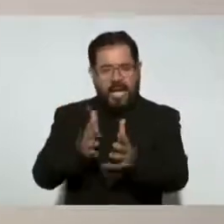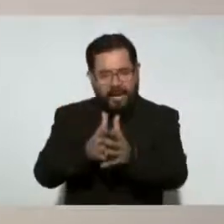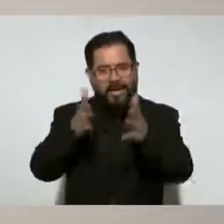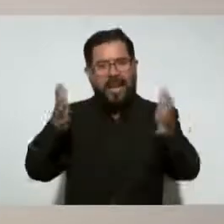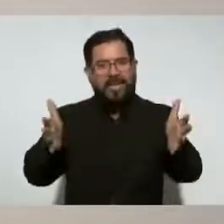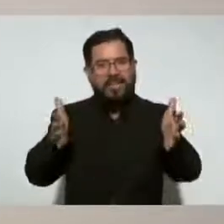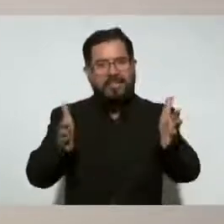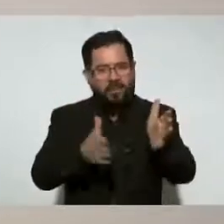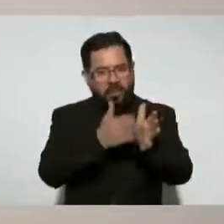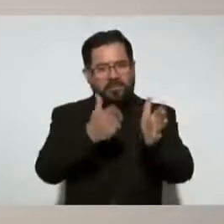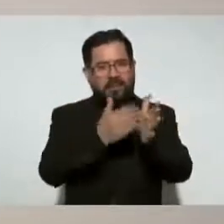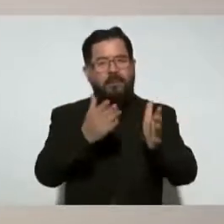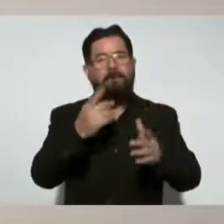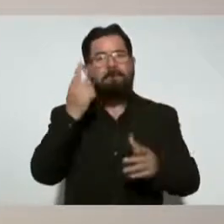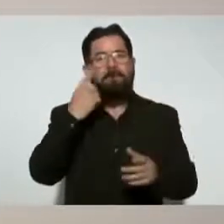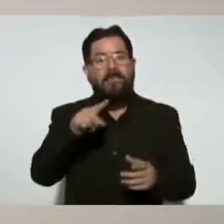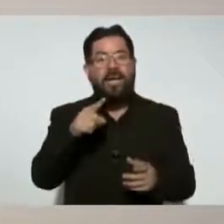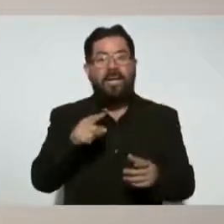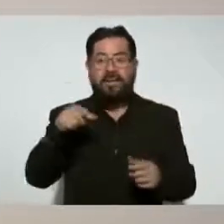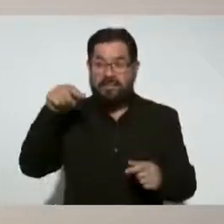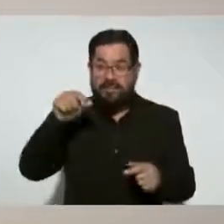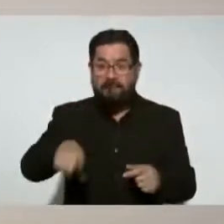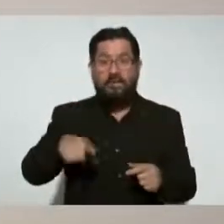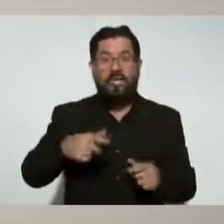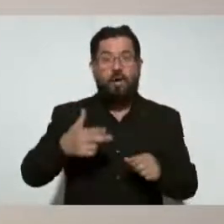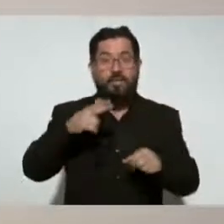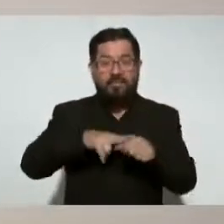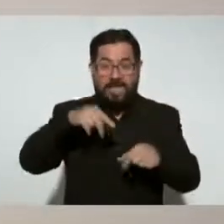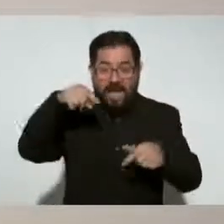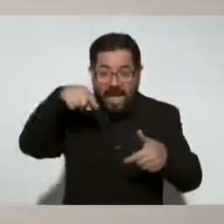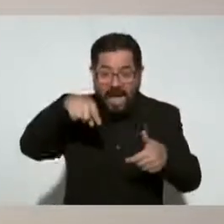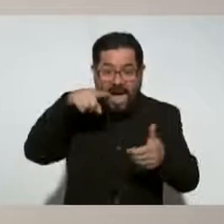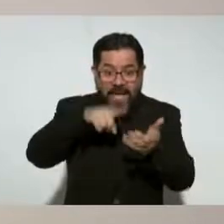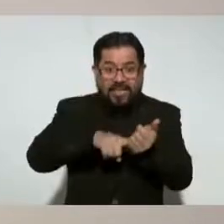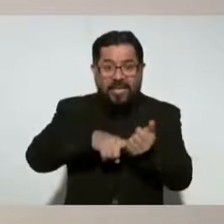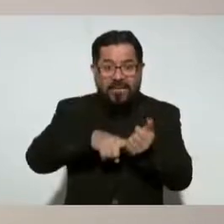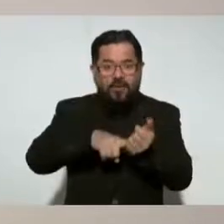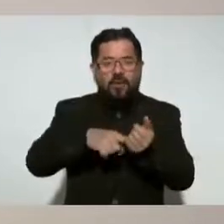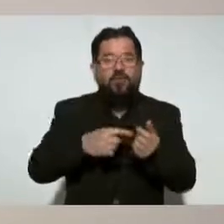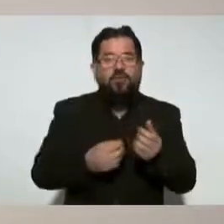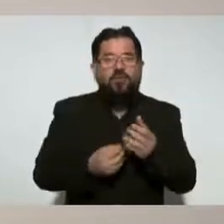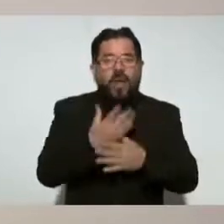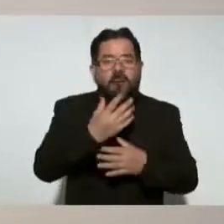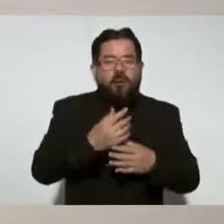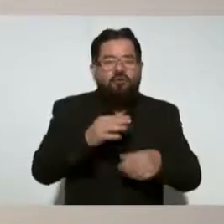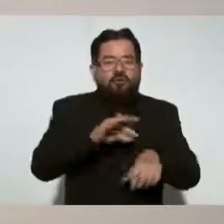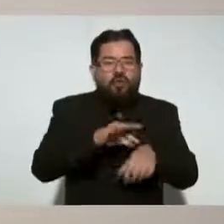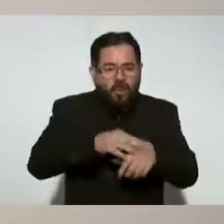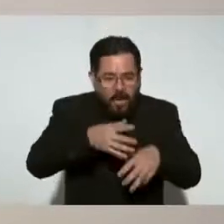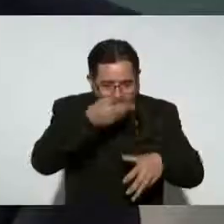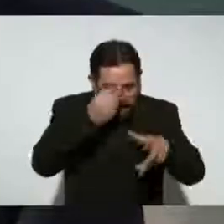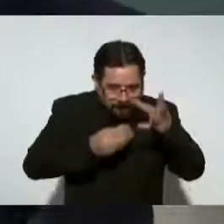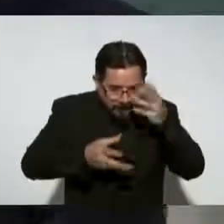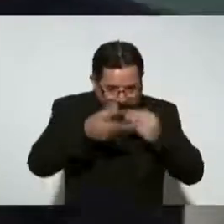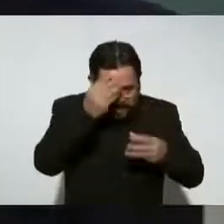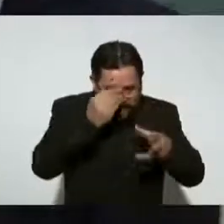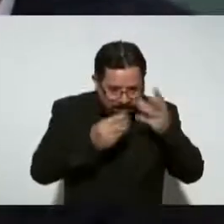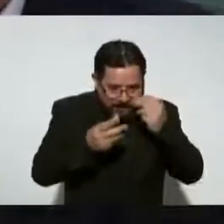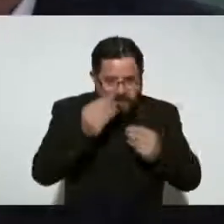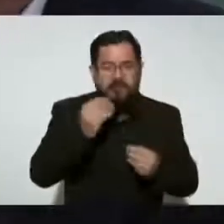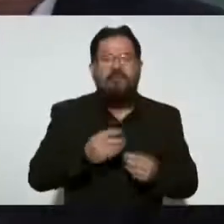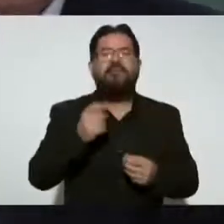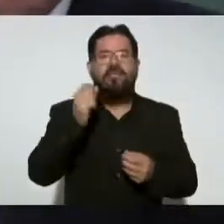tiempo formen especialistas. Y también vamos a destinar recursos para